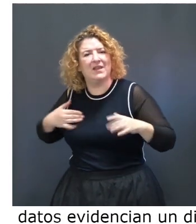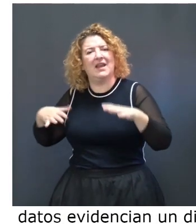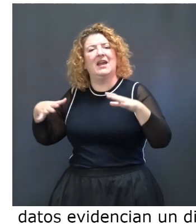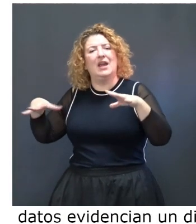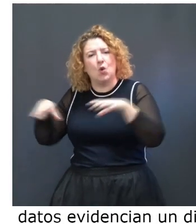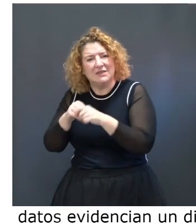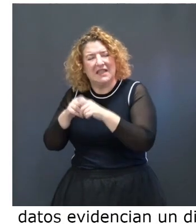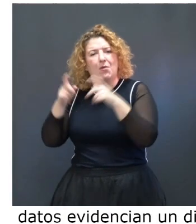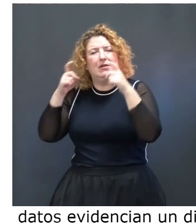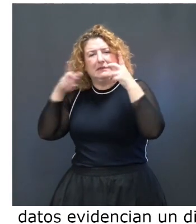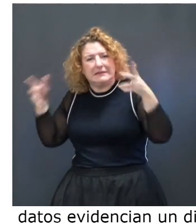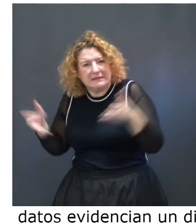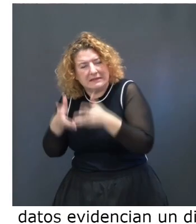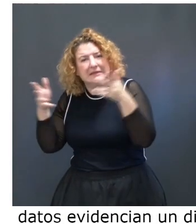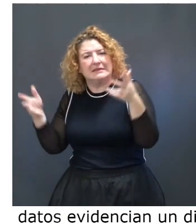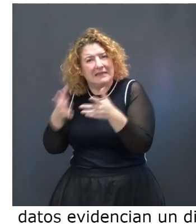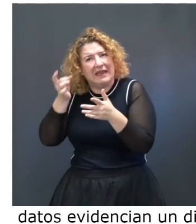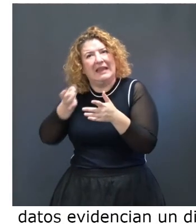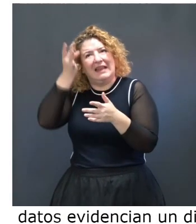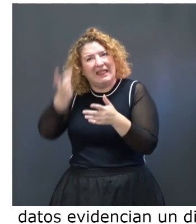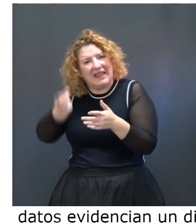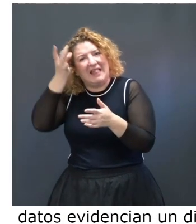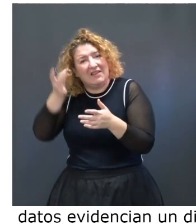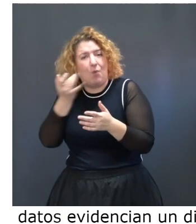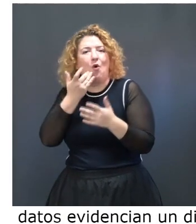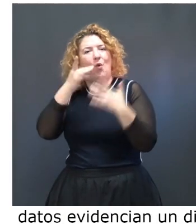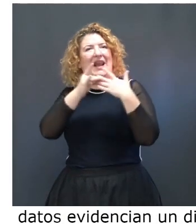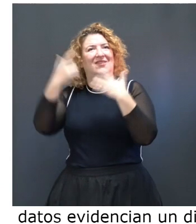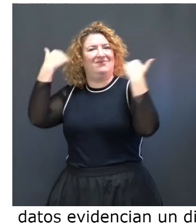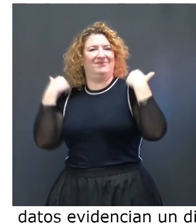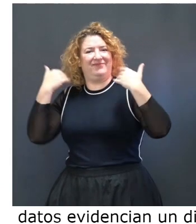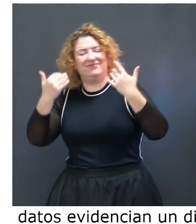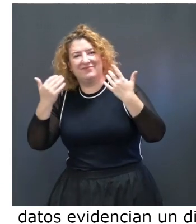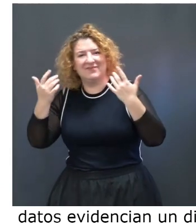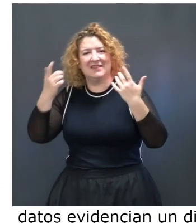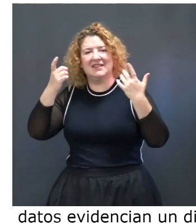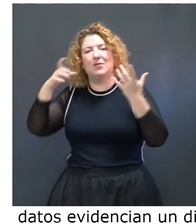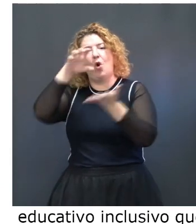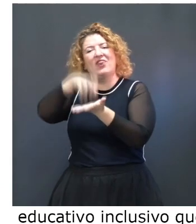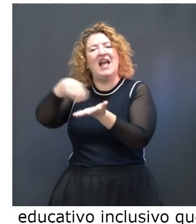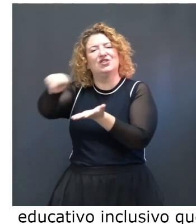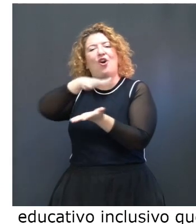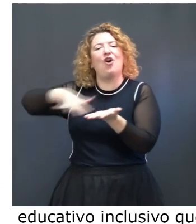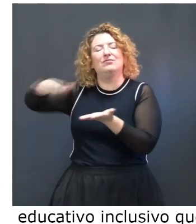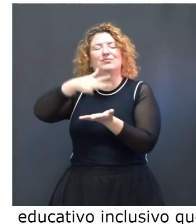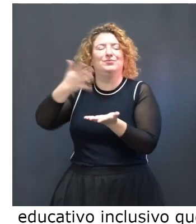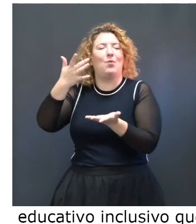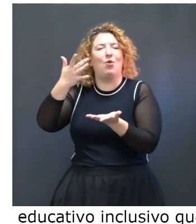promueve este tipo de iniciativas y que tiene, digamos, un concepto de centro donde además